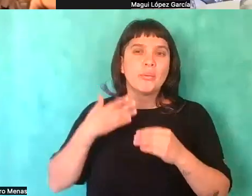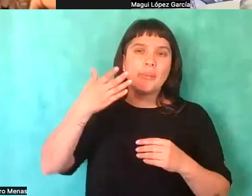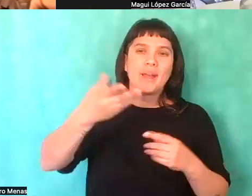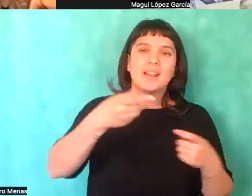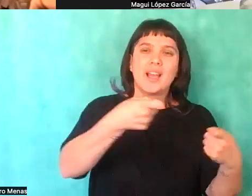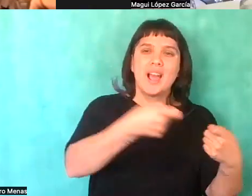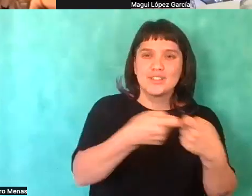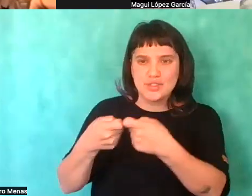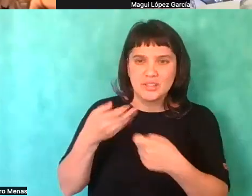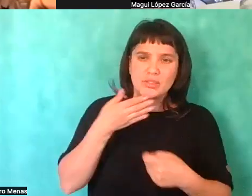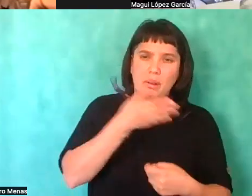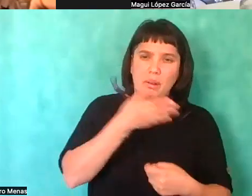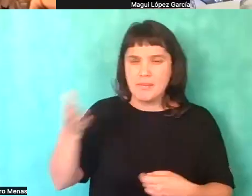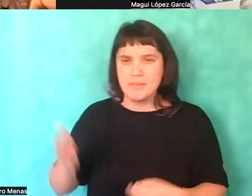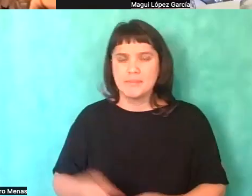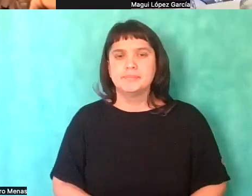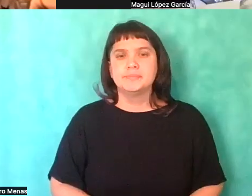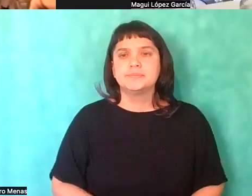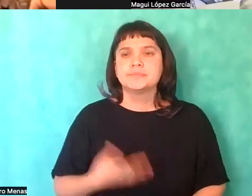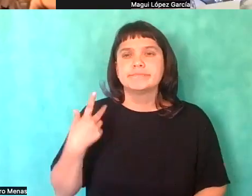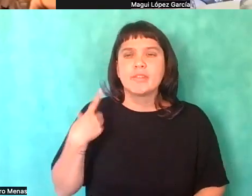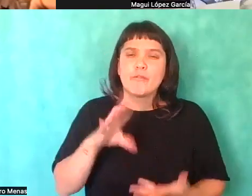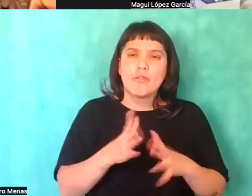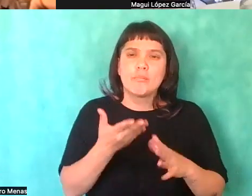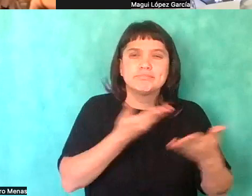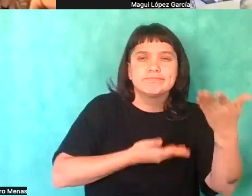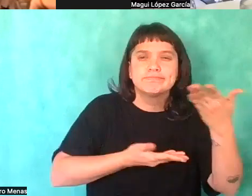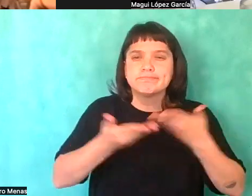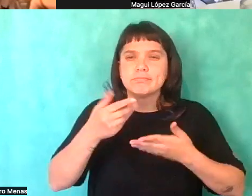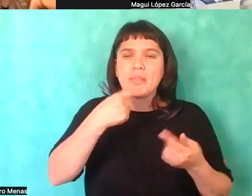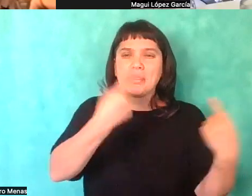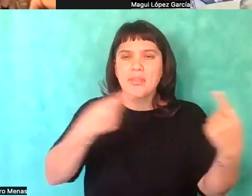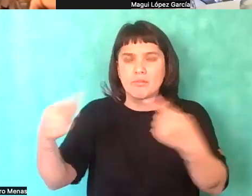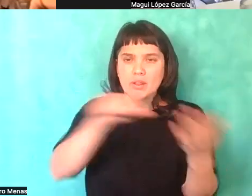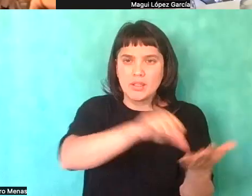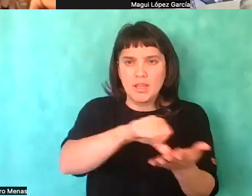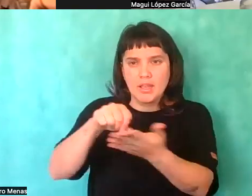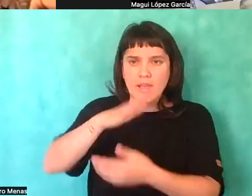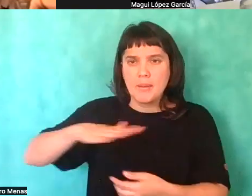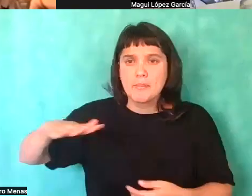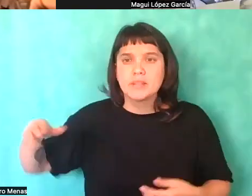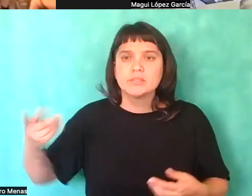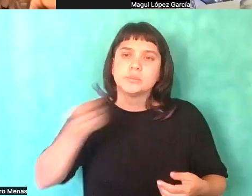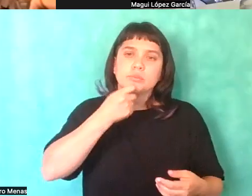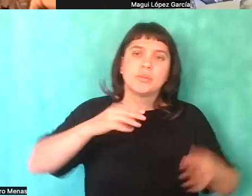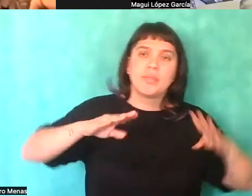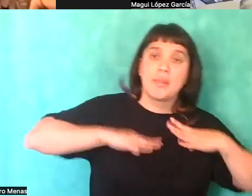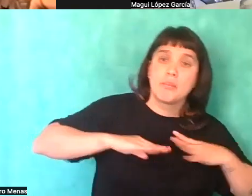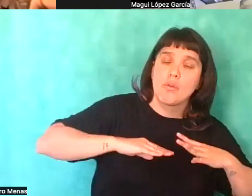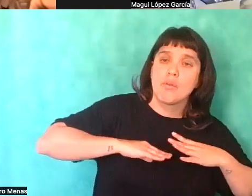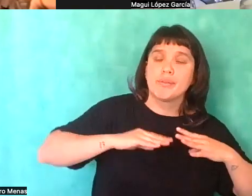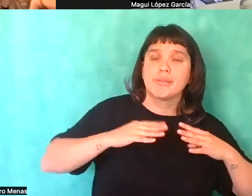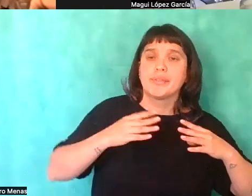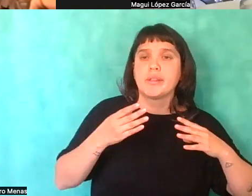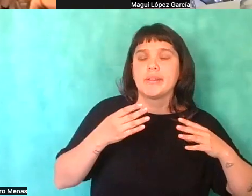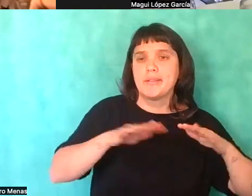sordas, bueno, empiezan a interactuar en distintos espacios. Hay también, por ejemplo, actividades deportivas en donde, bueno, entran